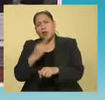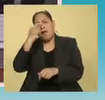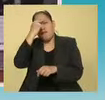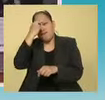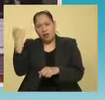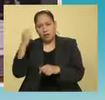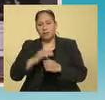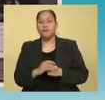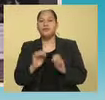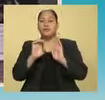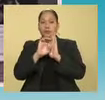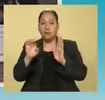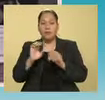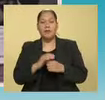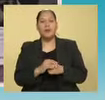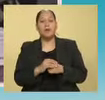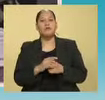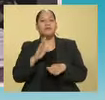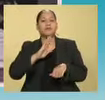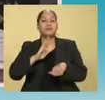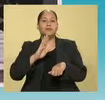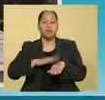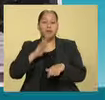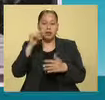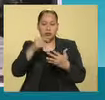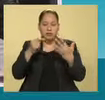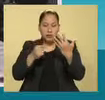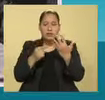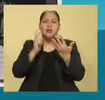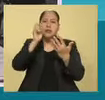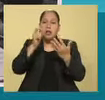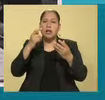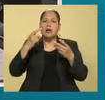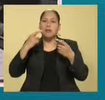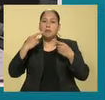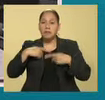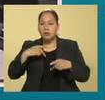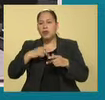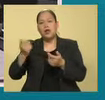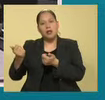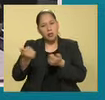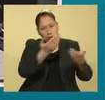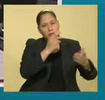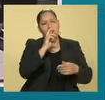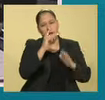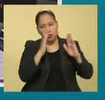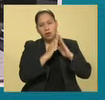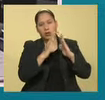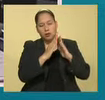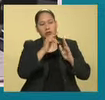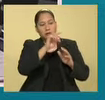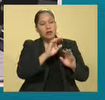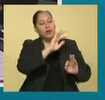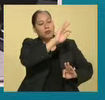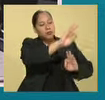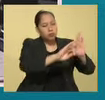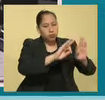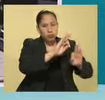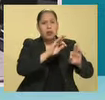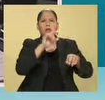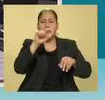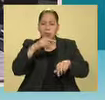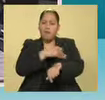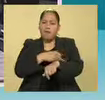De hecho, una de las mayores propuestas es que la gente pueda volver a casa esa etapa y que sea atendida por